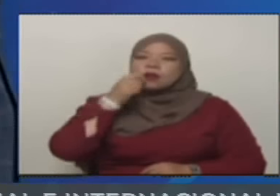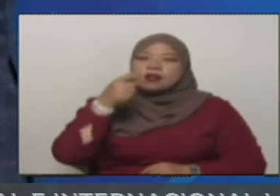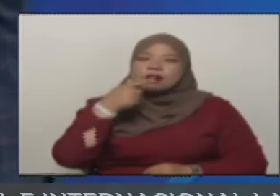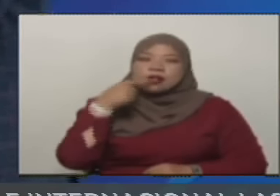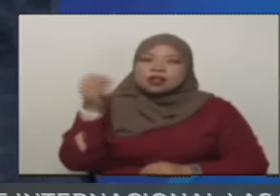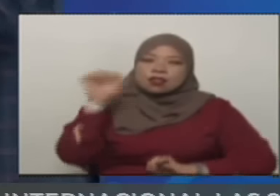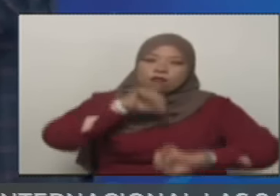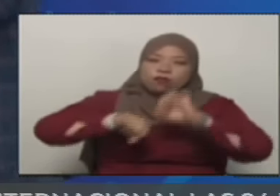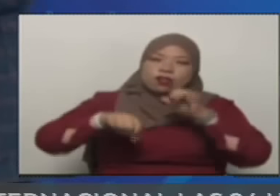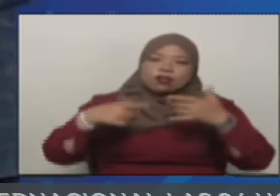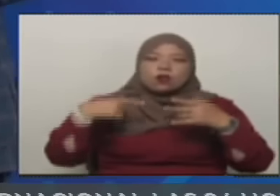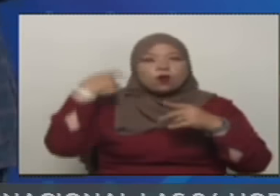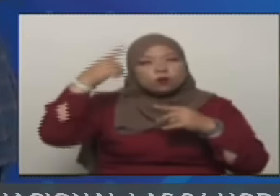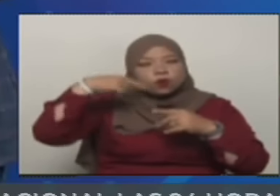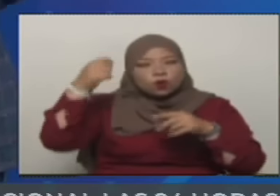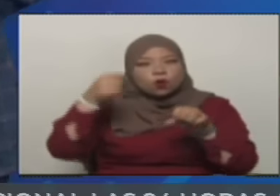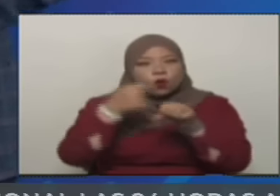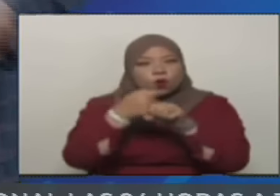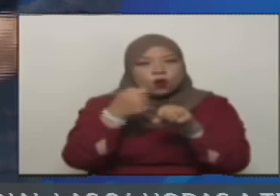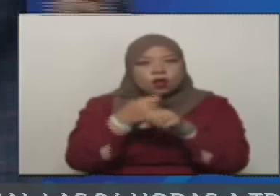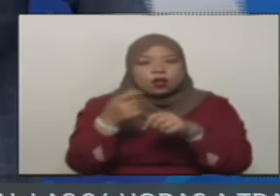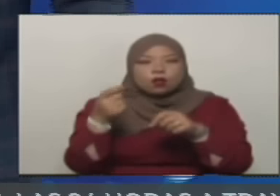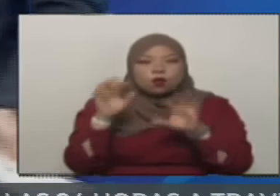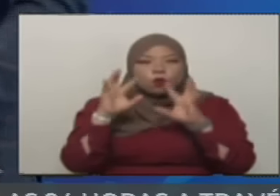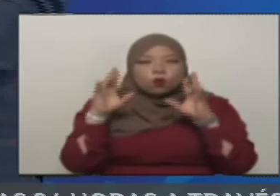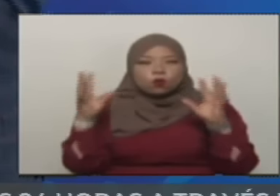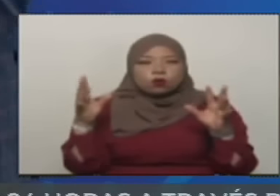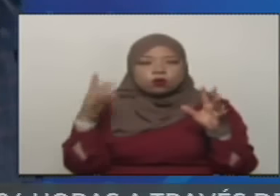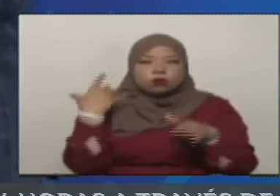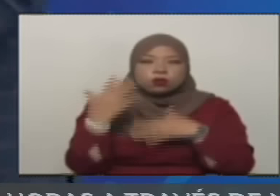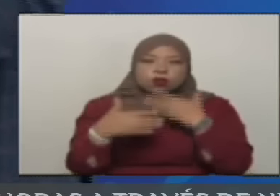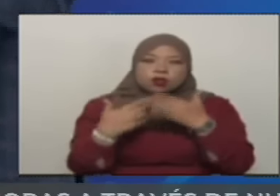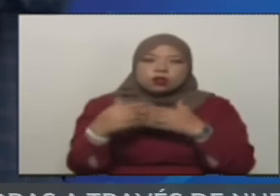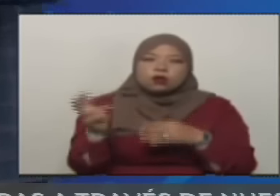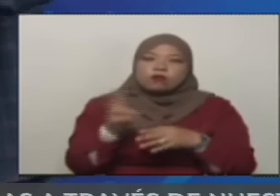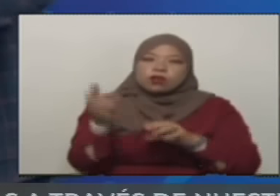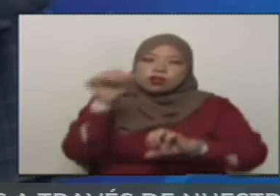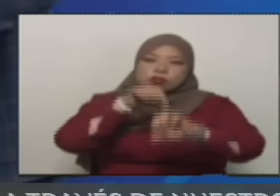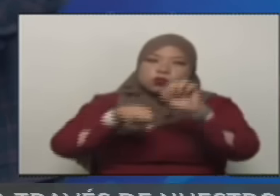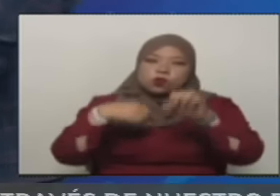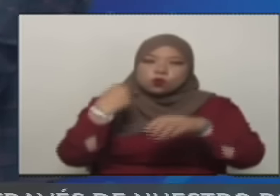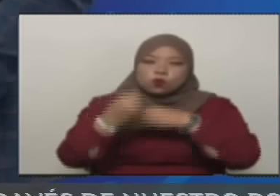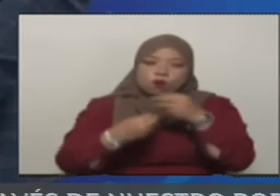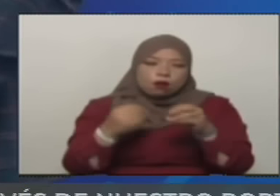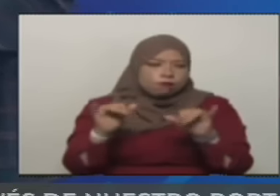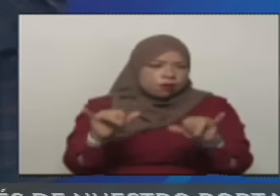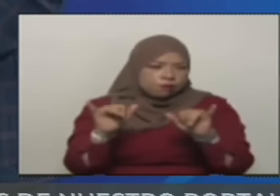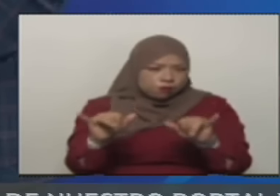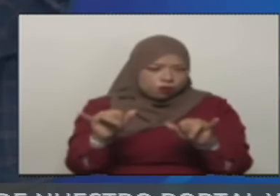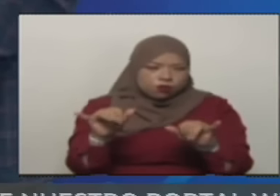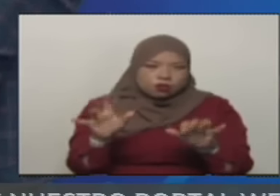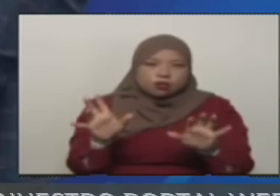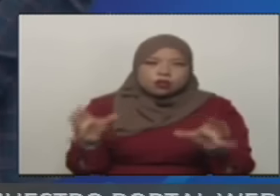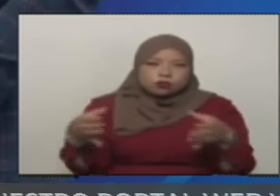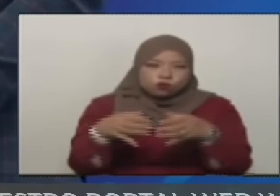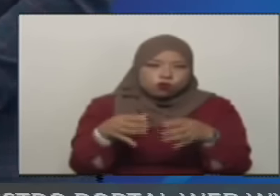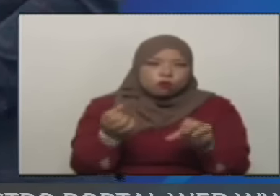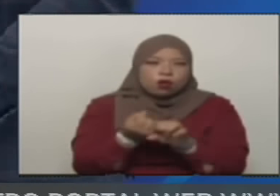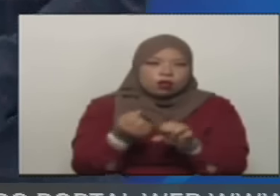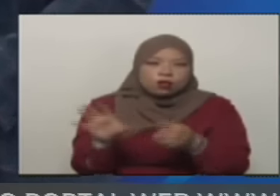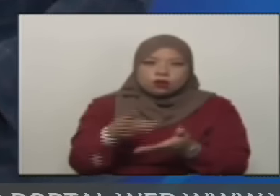defiende. Hicieron un videoclip, la gente de Alboroto Creativo. Escrito, compuesto por ellos mismos. Por ellos mismos, por Factor M. Se transformaron